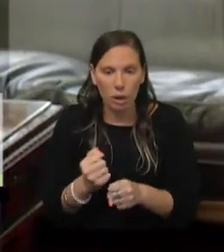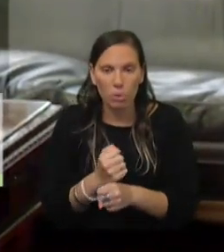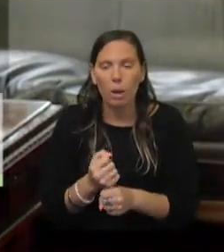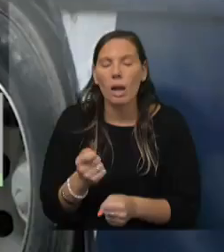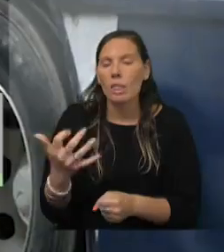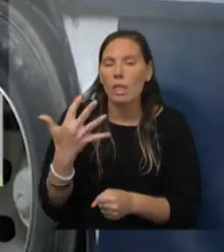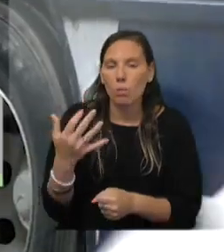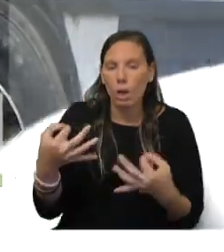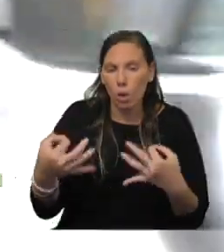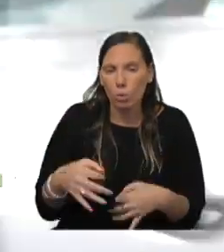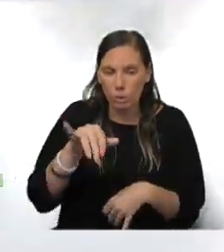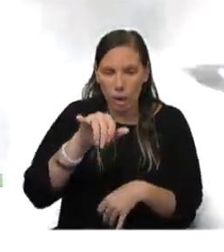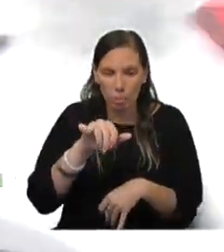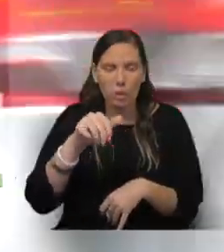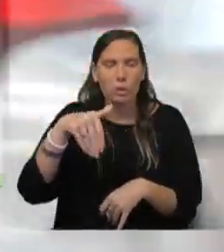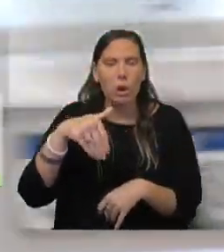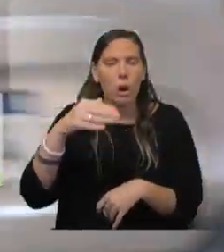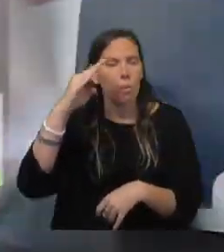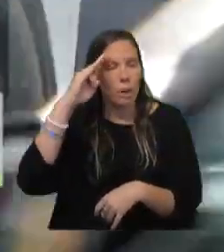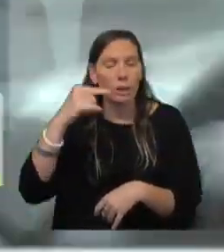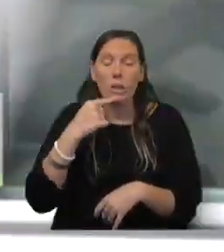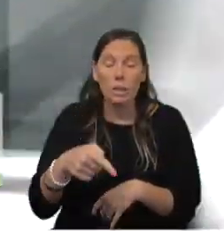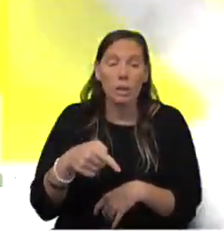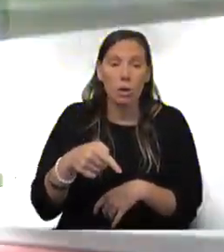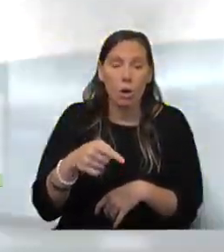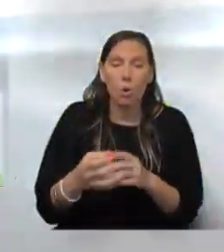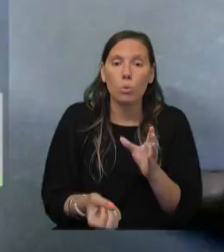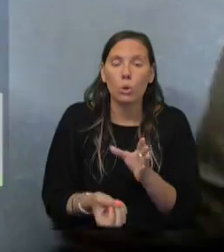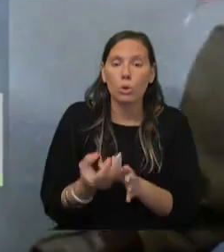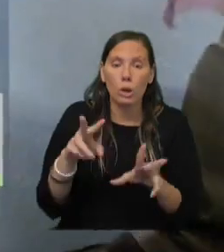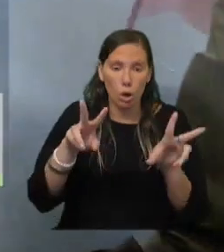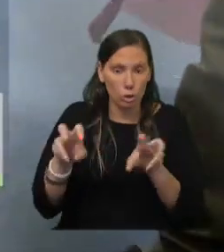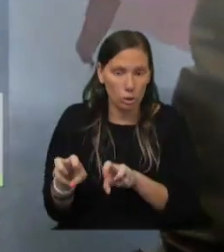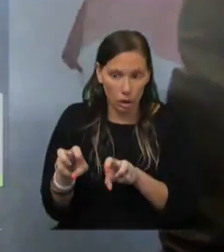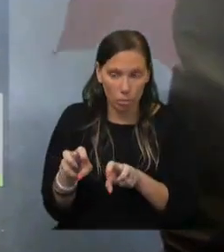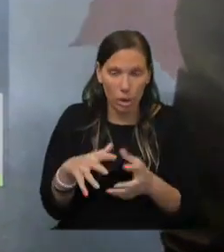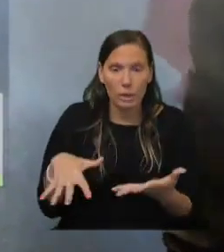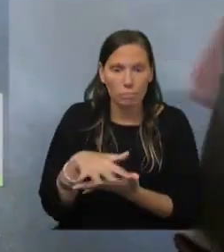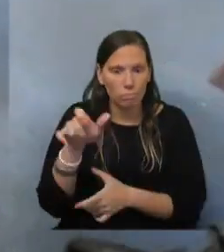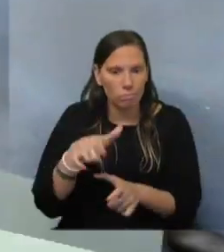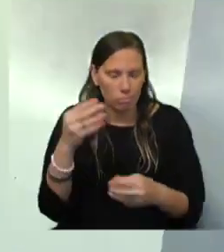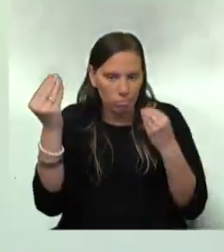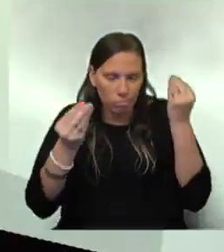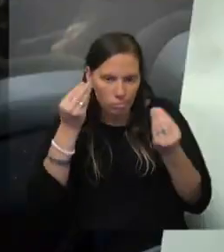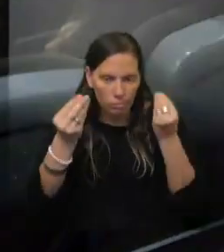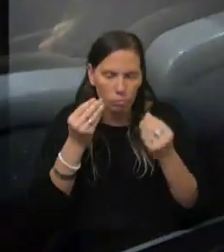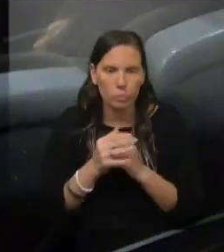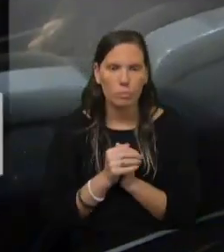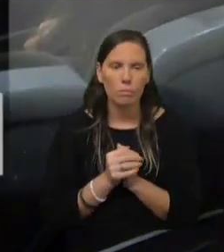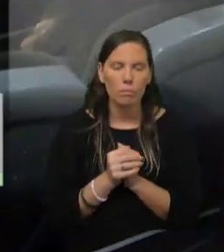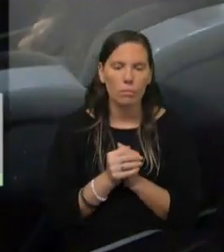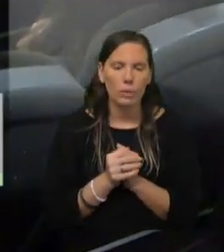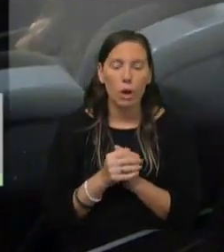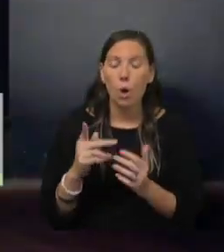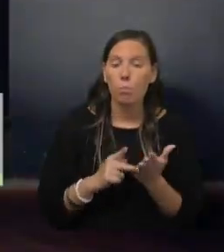en mayo guido Ríos destacó que este es uno de los grandes temas que afectan a la gente